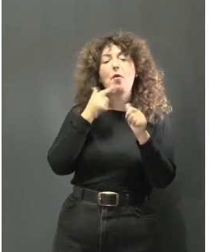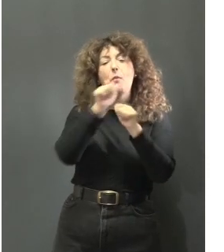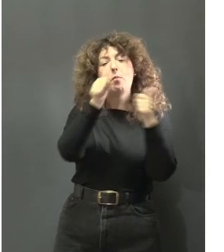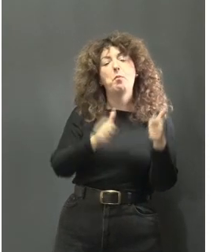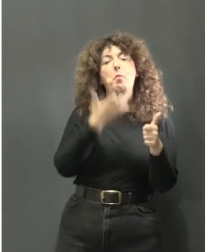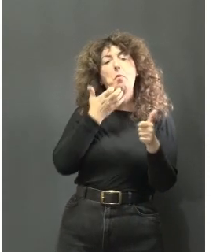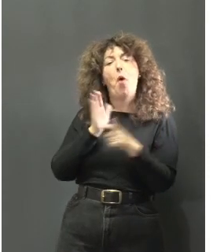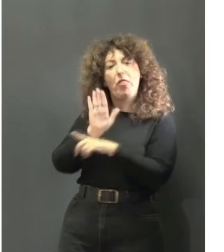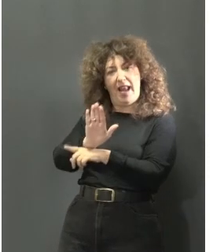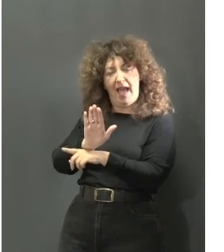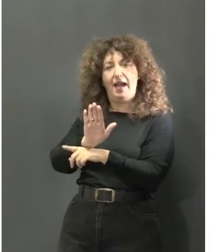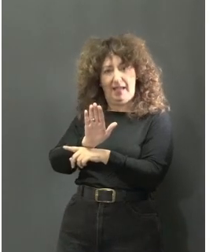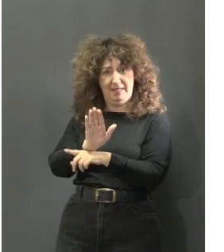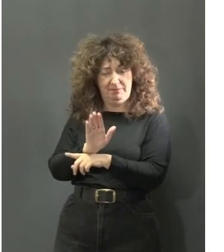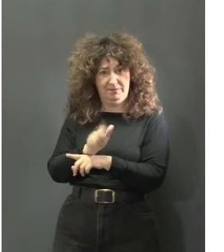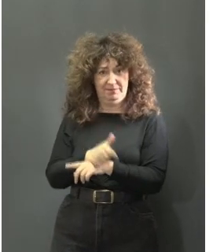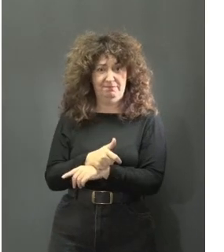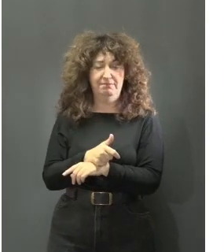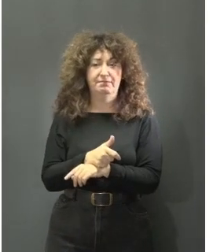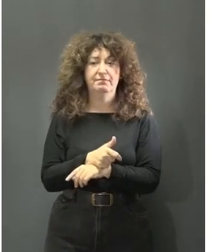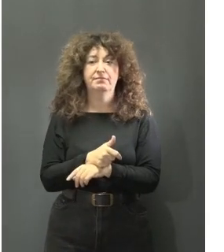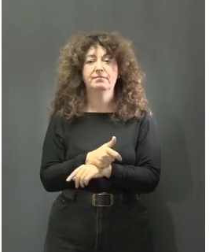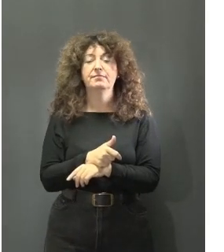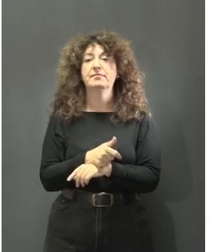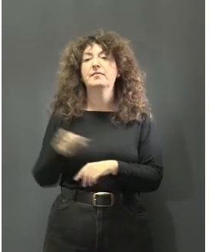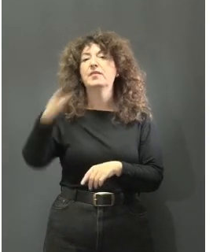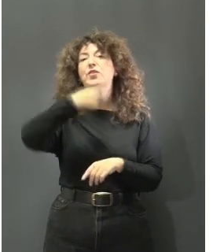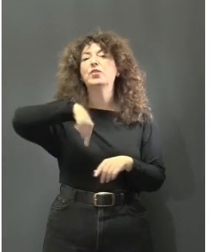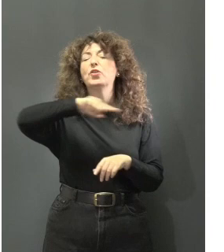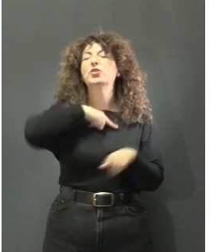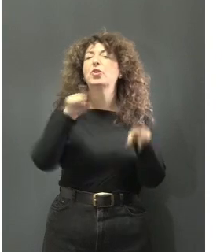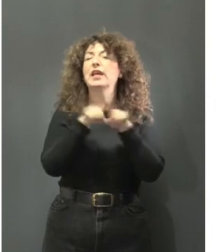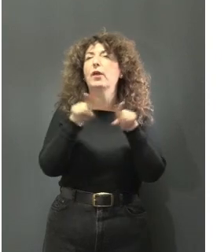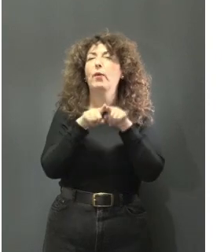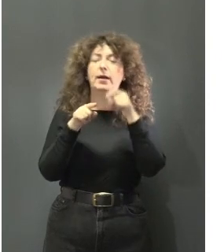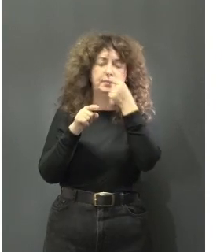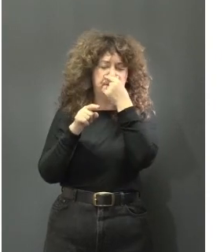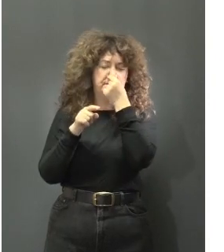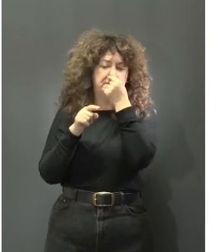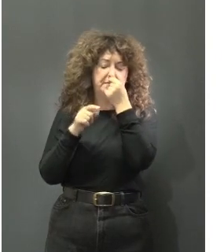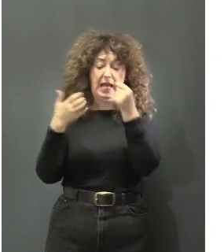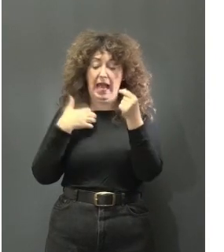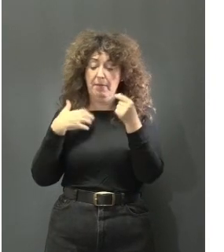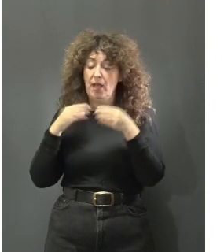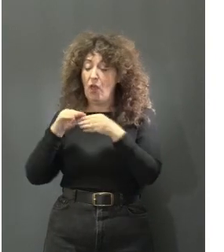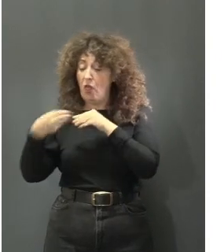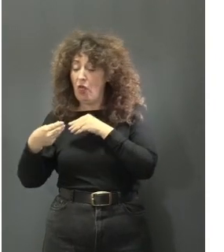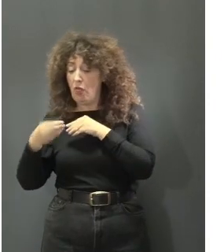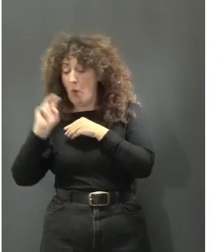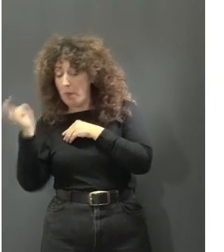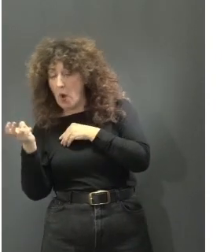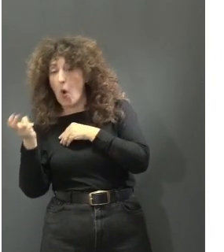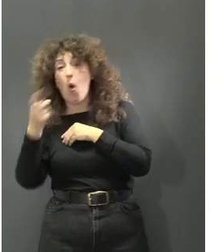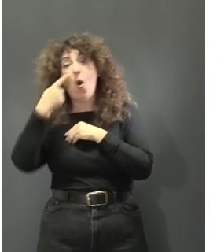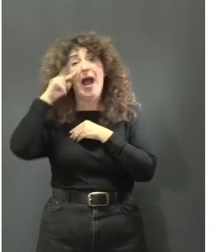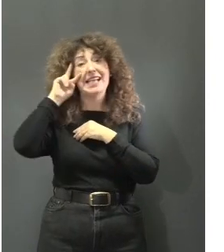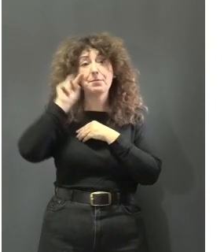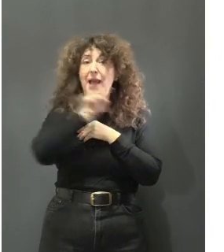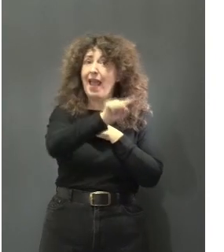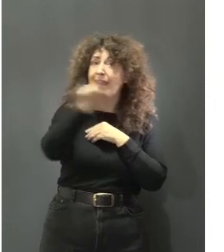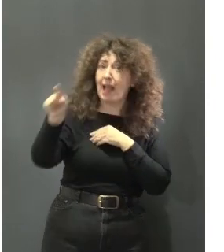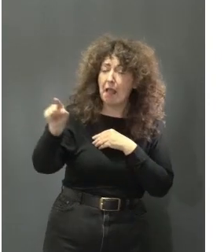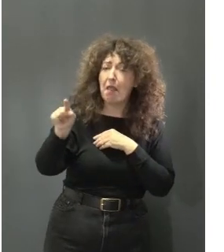modelaje. Nosotros vamos, igual que a mí otros documentos y otras experiencias me van